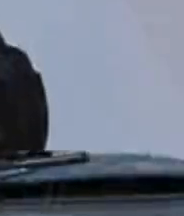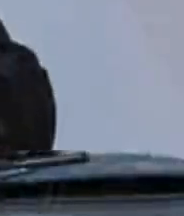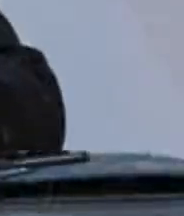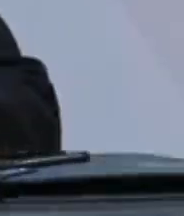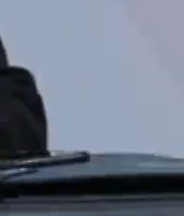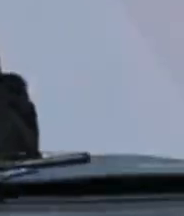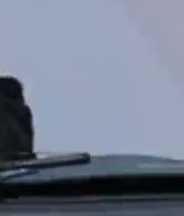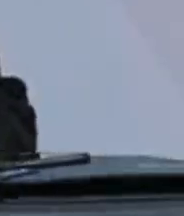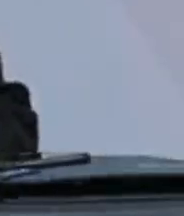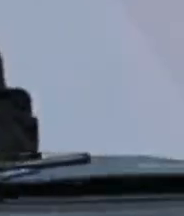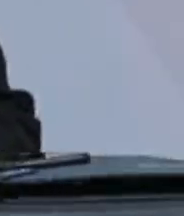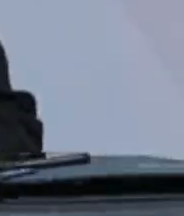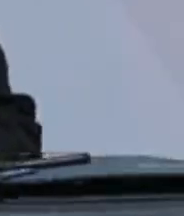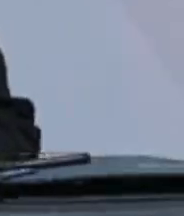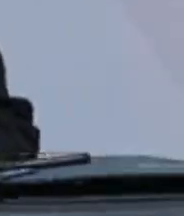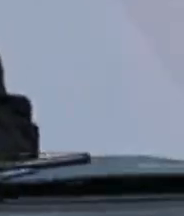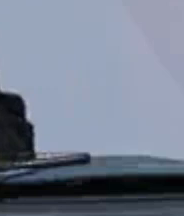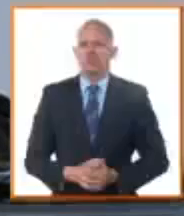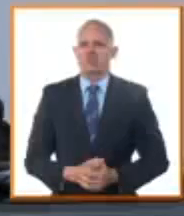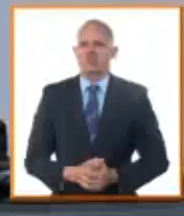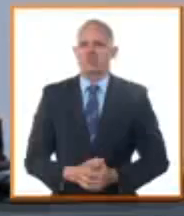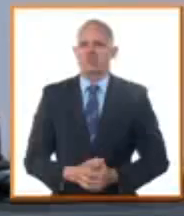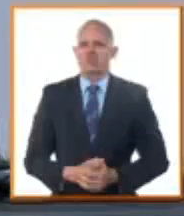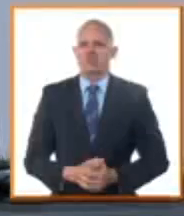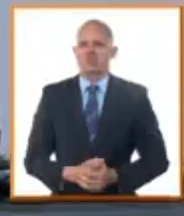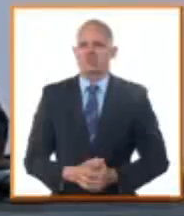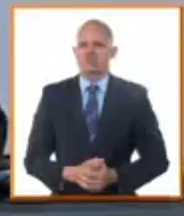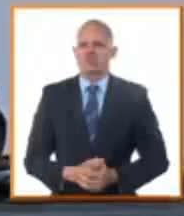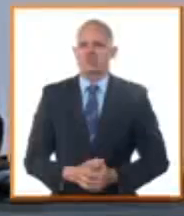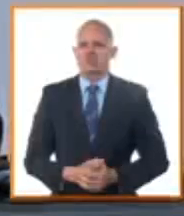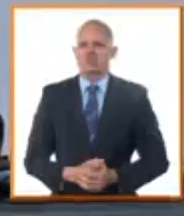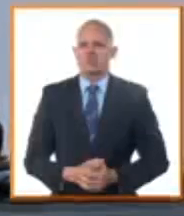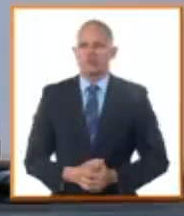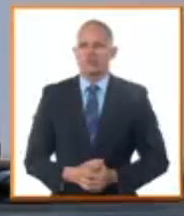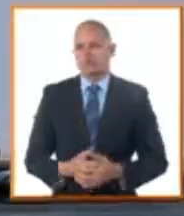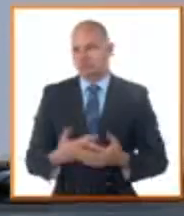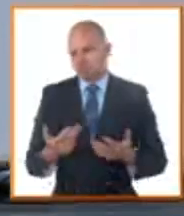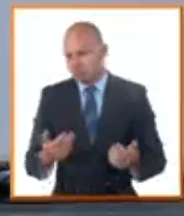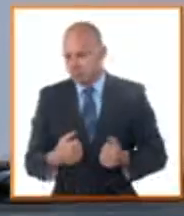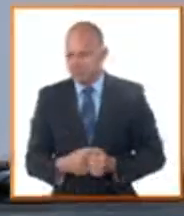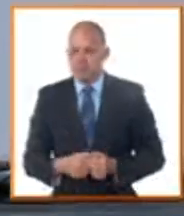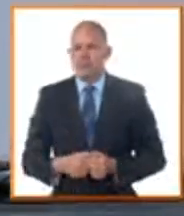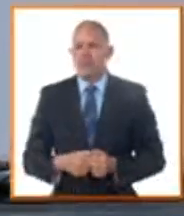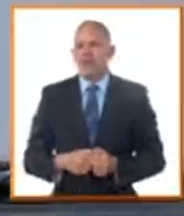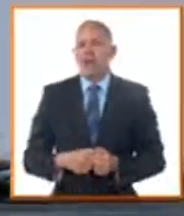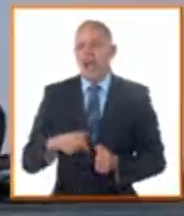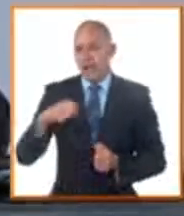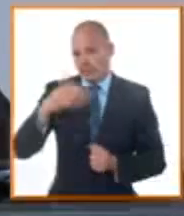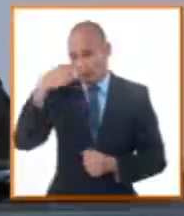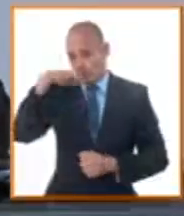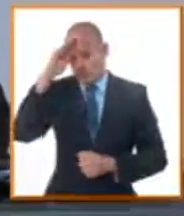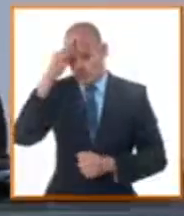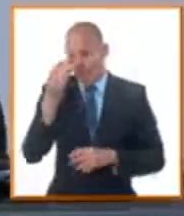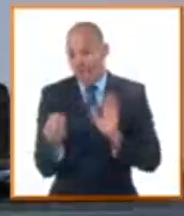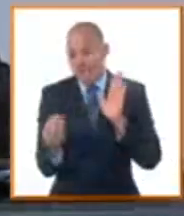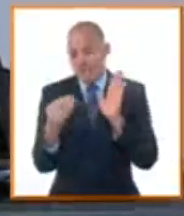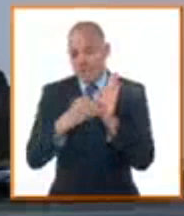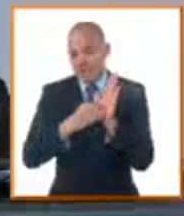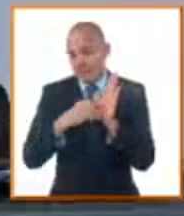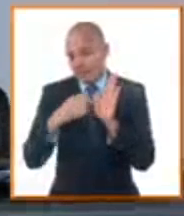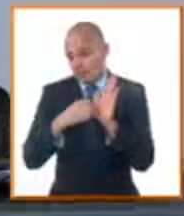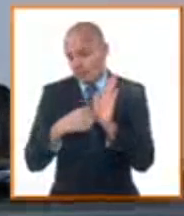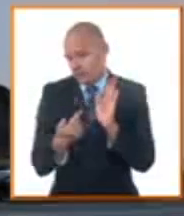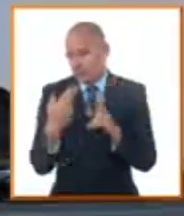Bueno, TransferMóvil es la plataforma líder para los pagos electrónicos en nuestro país. Junto a Enzona se han convertido